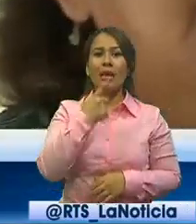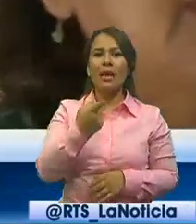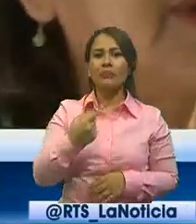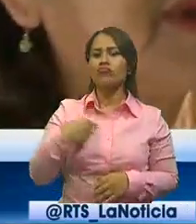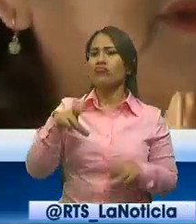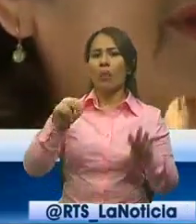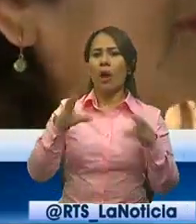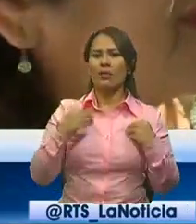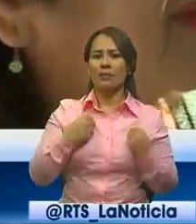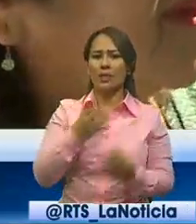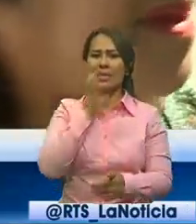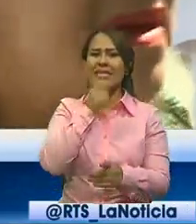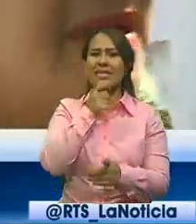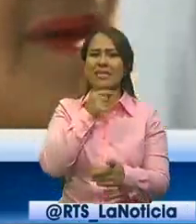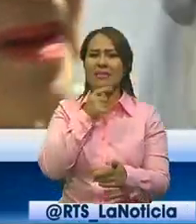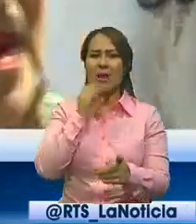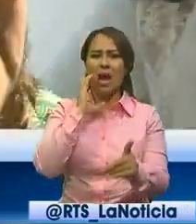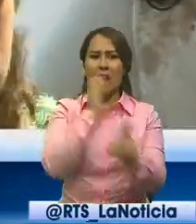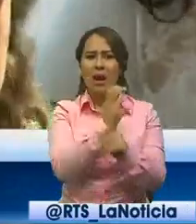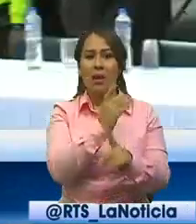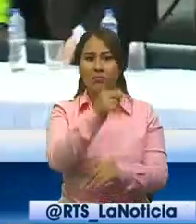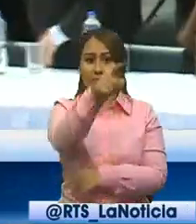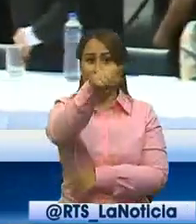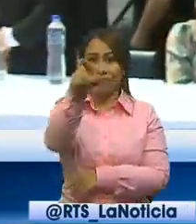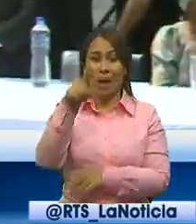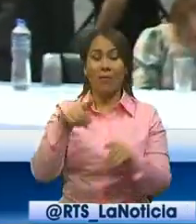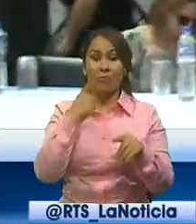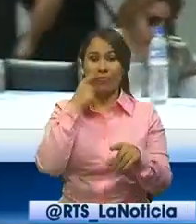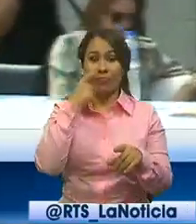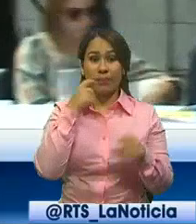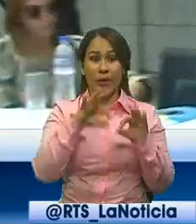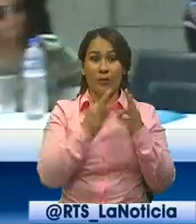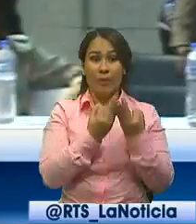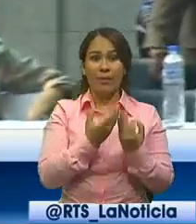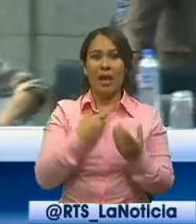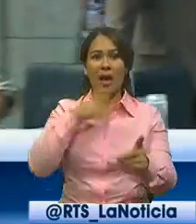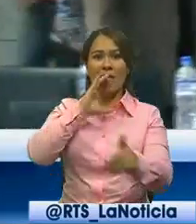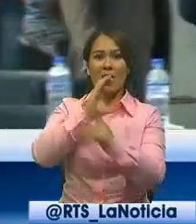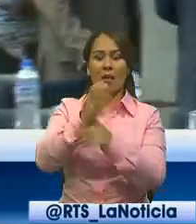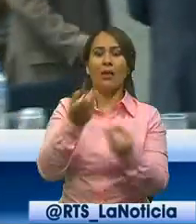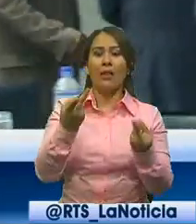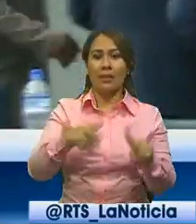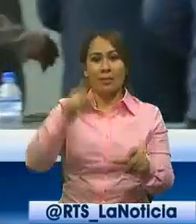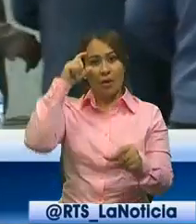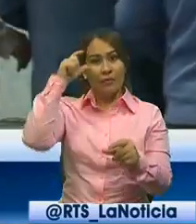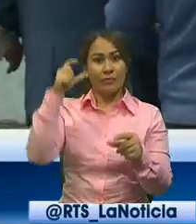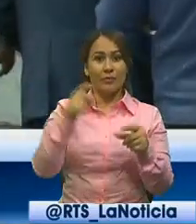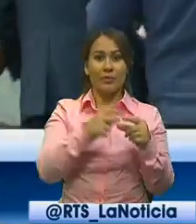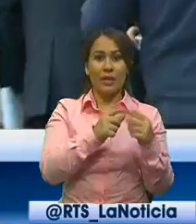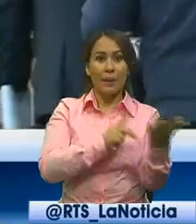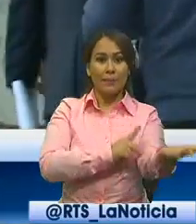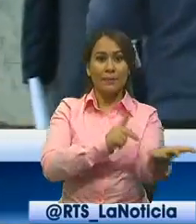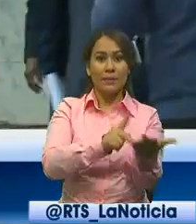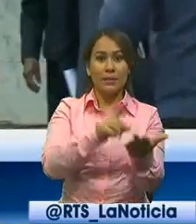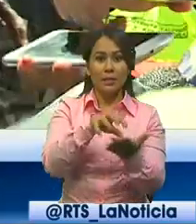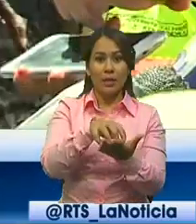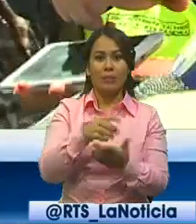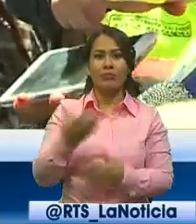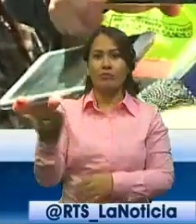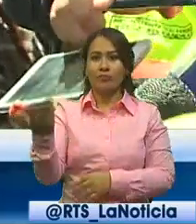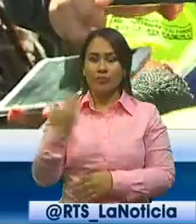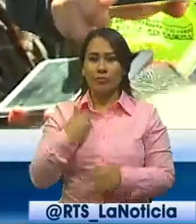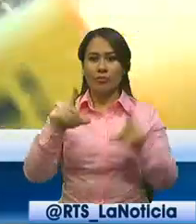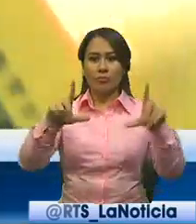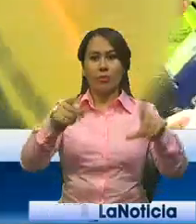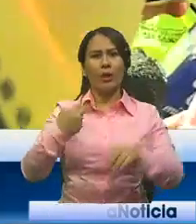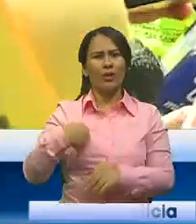familia, quienes reclamaron la falta de disculpas, e incluso la fiscal de Pichincha, Tania Moreno, se retiró sin que se develara la placa.